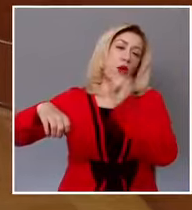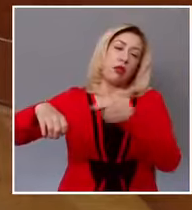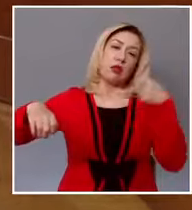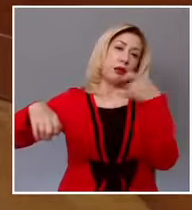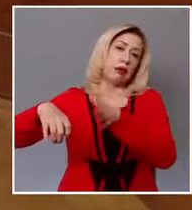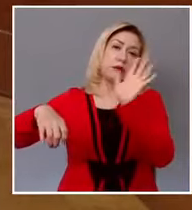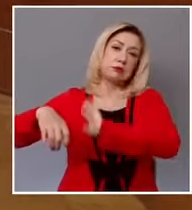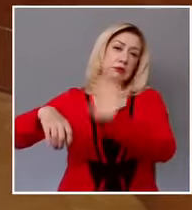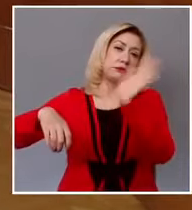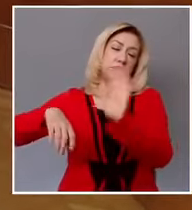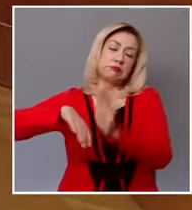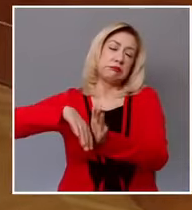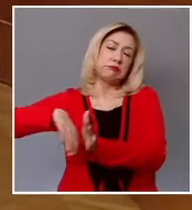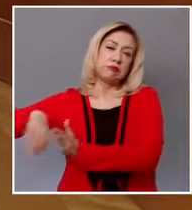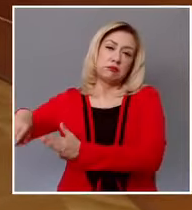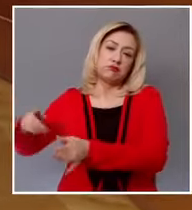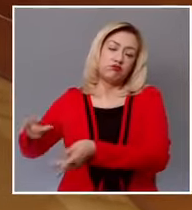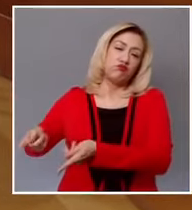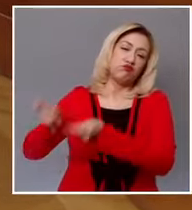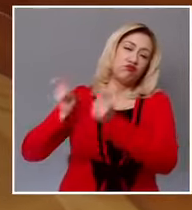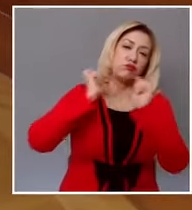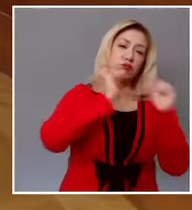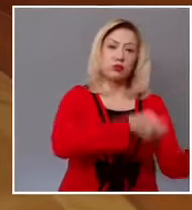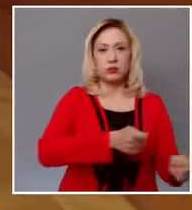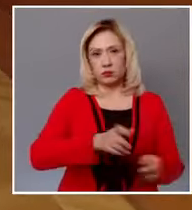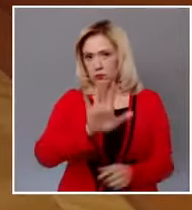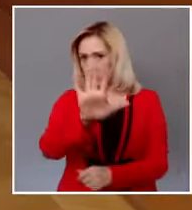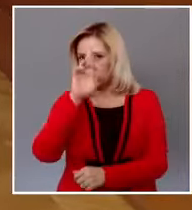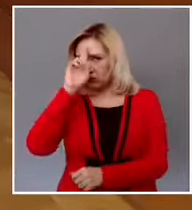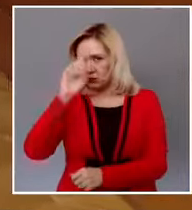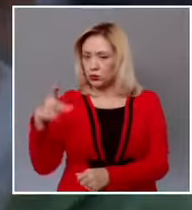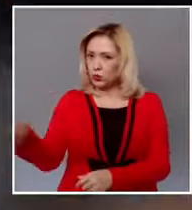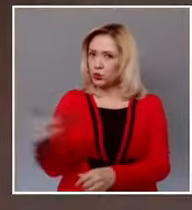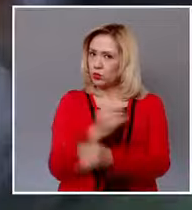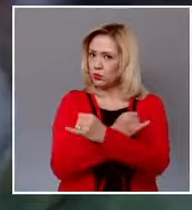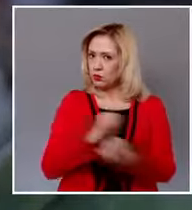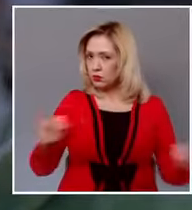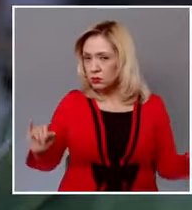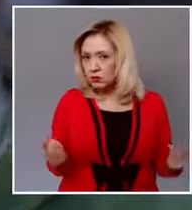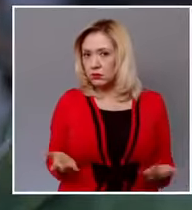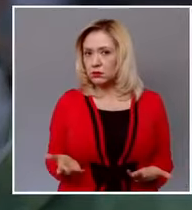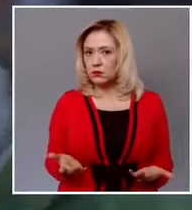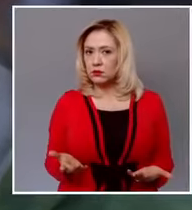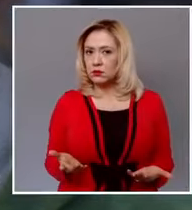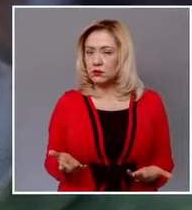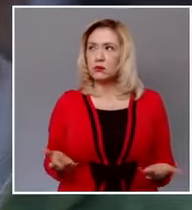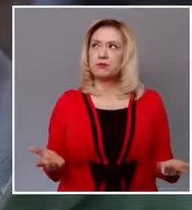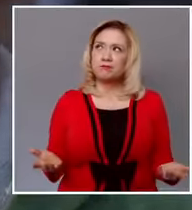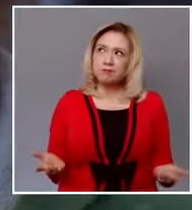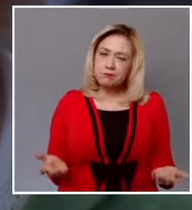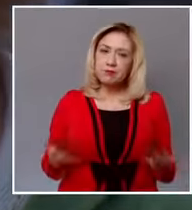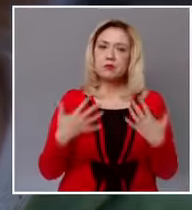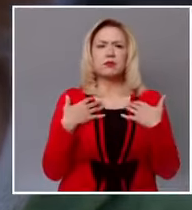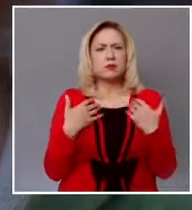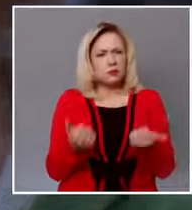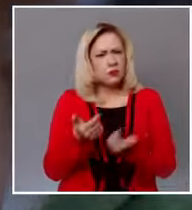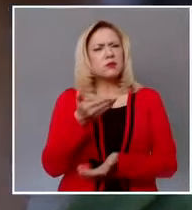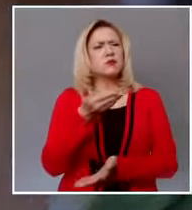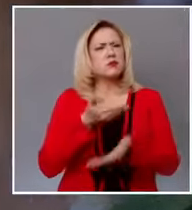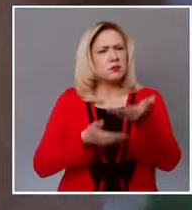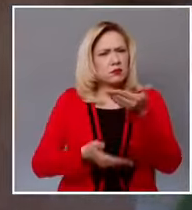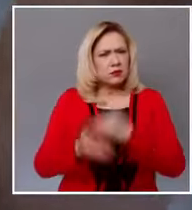decisiones propias, ya que debe respetarse su autonomía. Ello no implica que no haya empatía o sensibilidad por parte de los